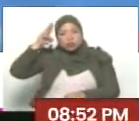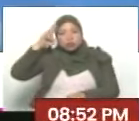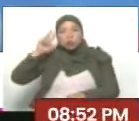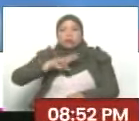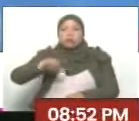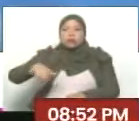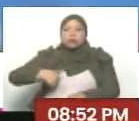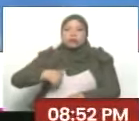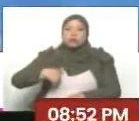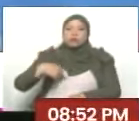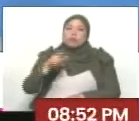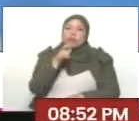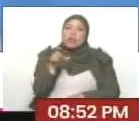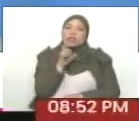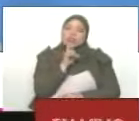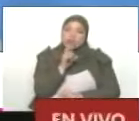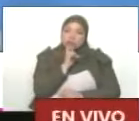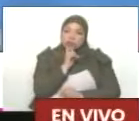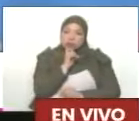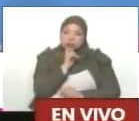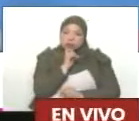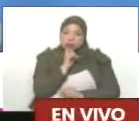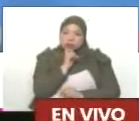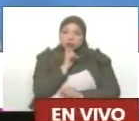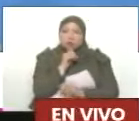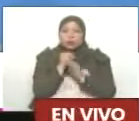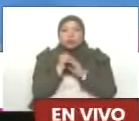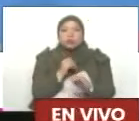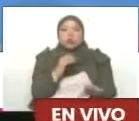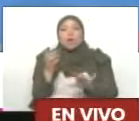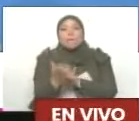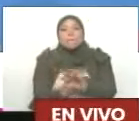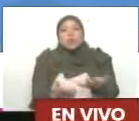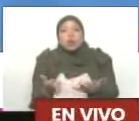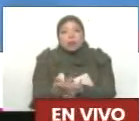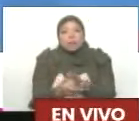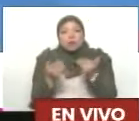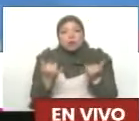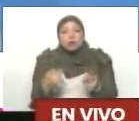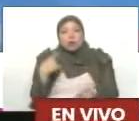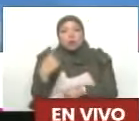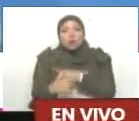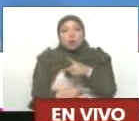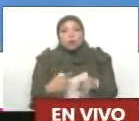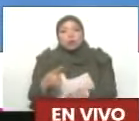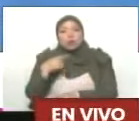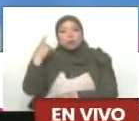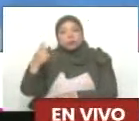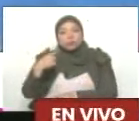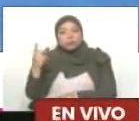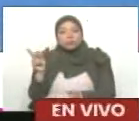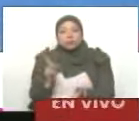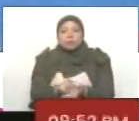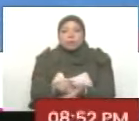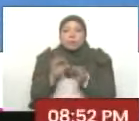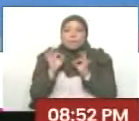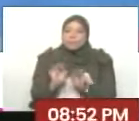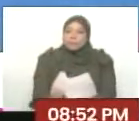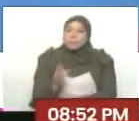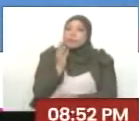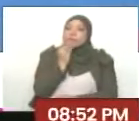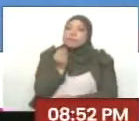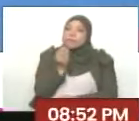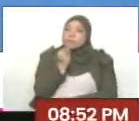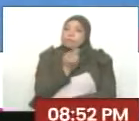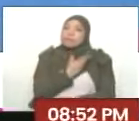no escale el conflicto. Una escalada del conflicto, producto de la locura nazi de Netanyahu,